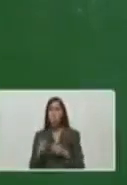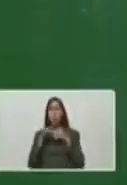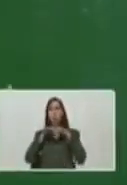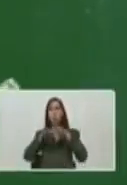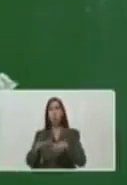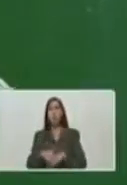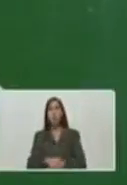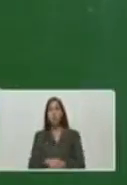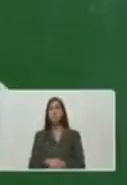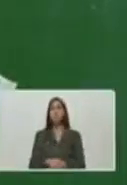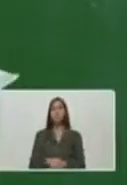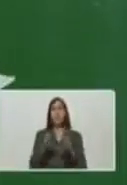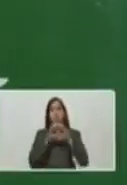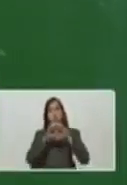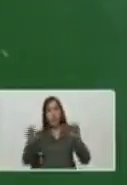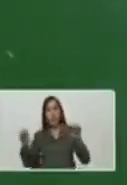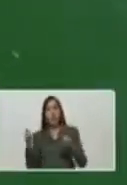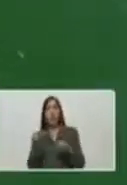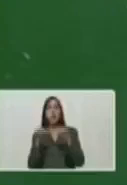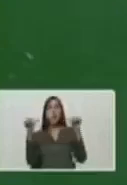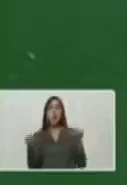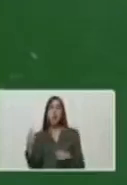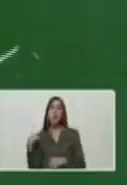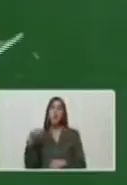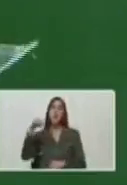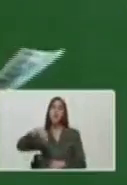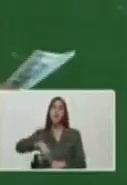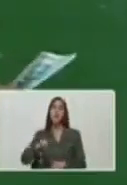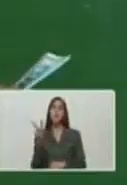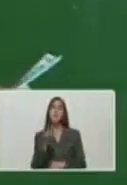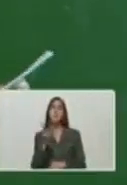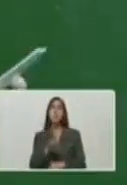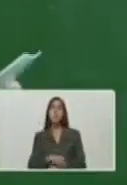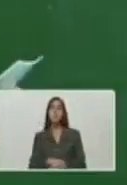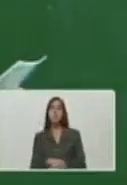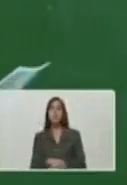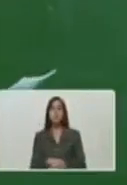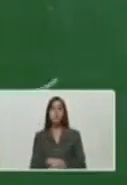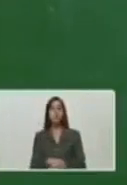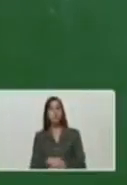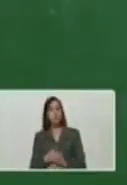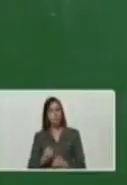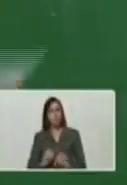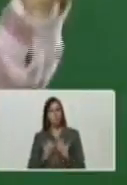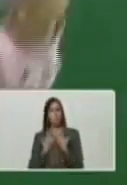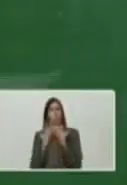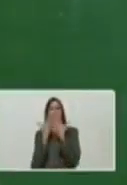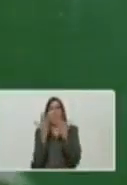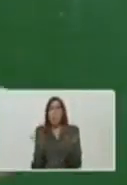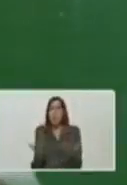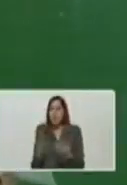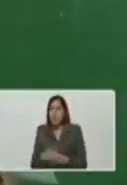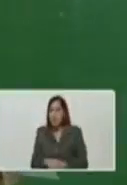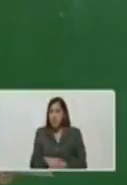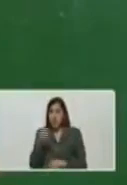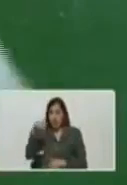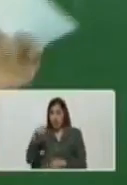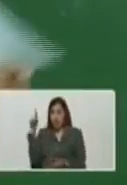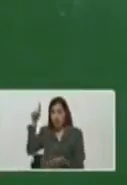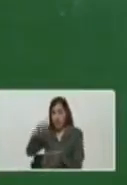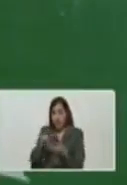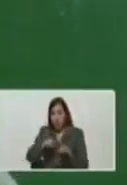sistema educativo venezolano. Por eso, presidente, quiero expresar, pues, desde este espacio que me ha dado